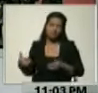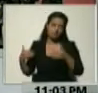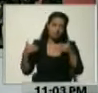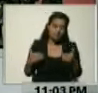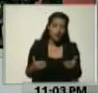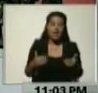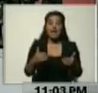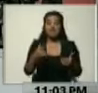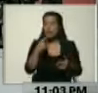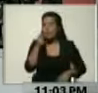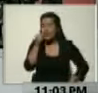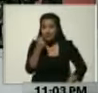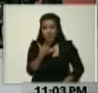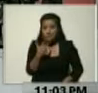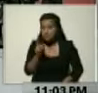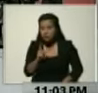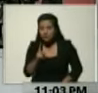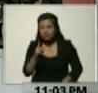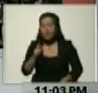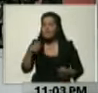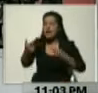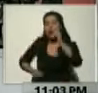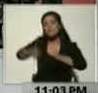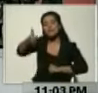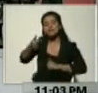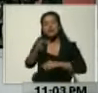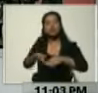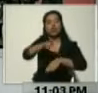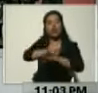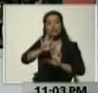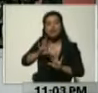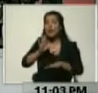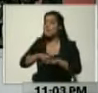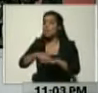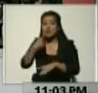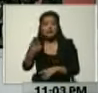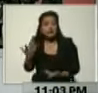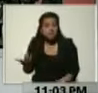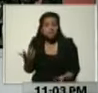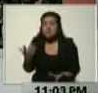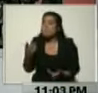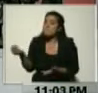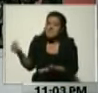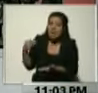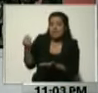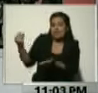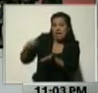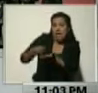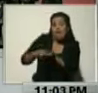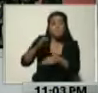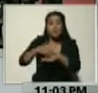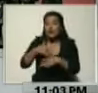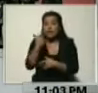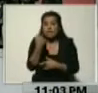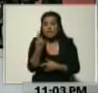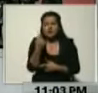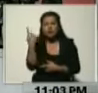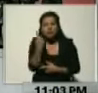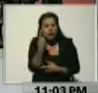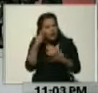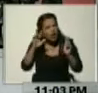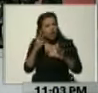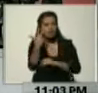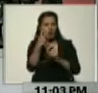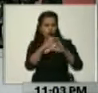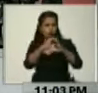3 autobuses llenos. Según Lester Toledo, la plata es solo para comprar pizza para los chamos, para las tarjetas de teléfono y por si tenéis necesidad de